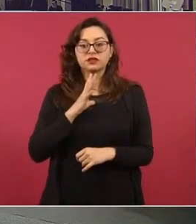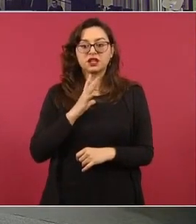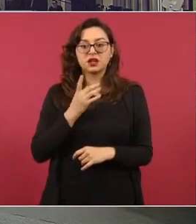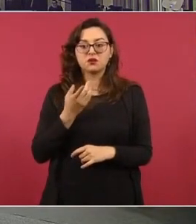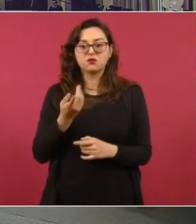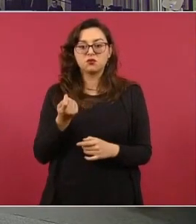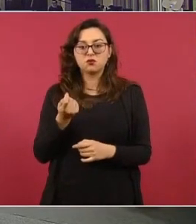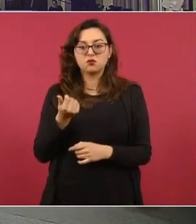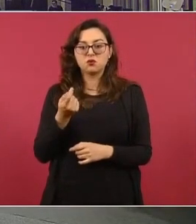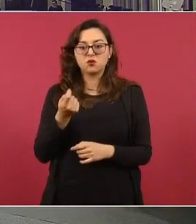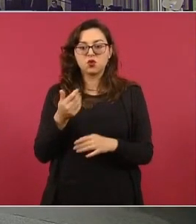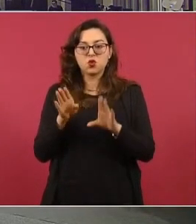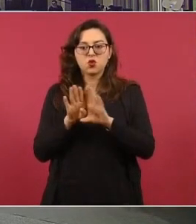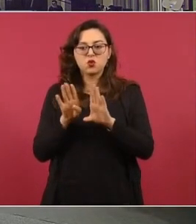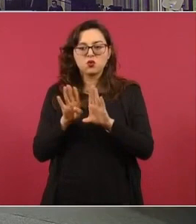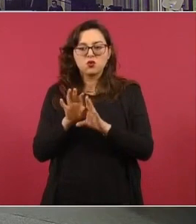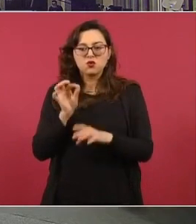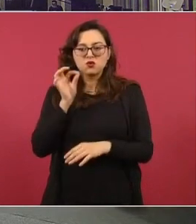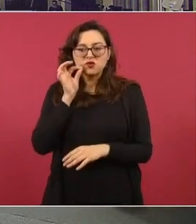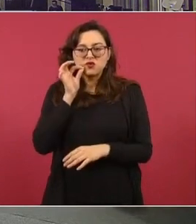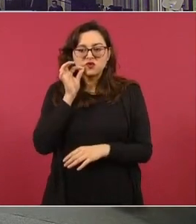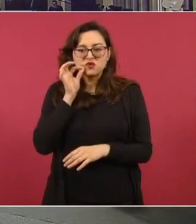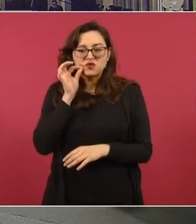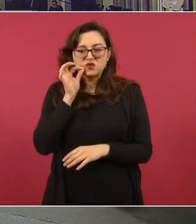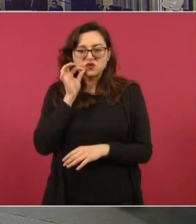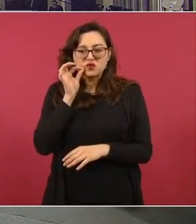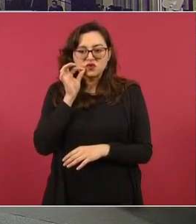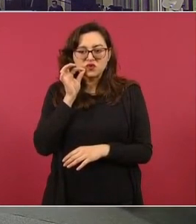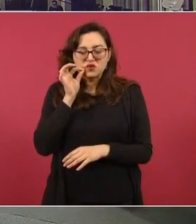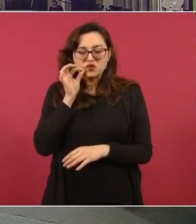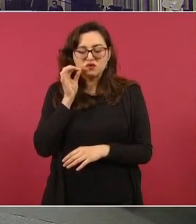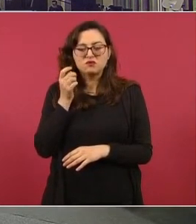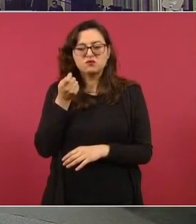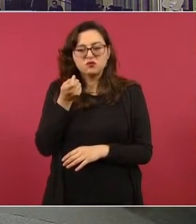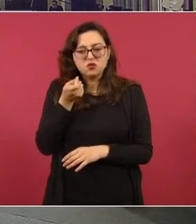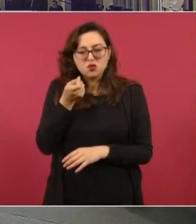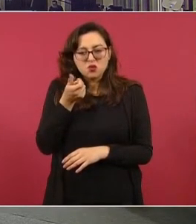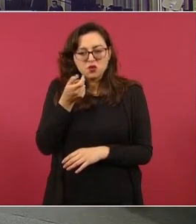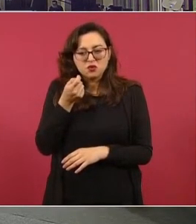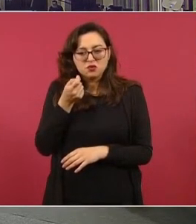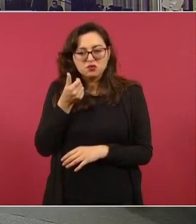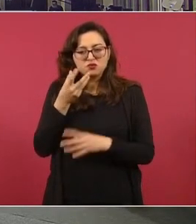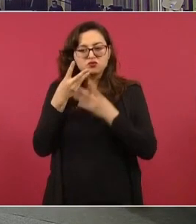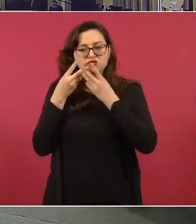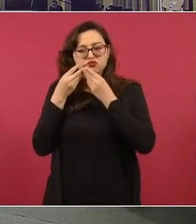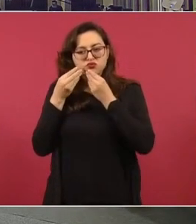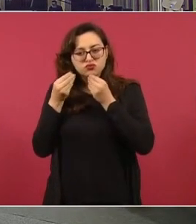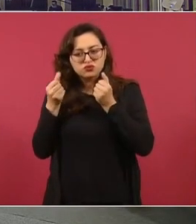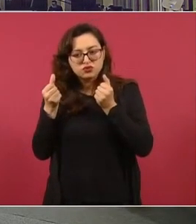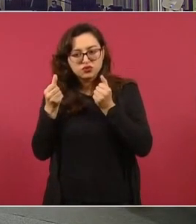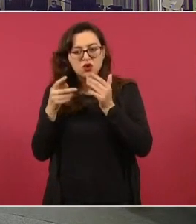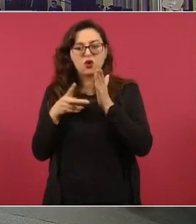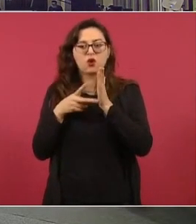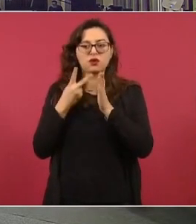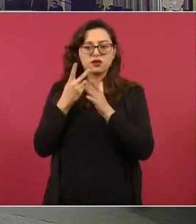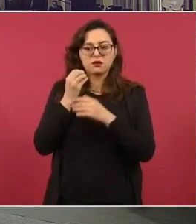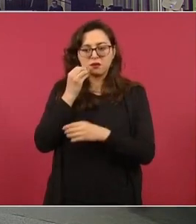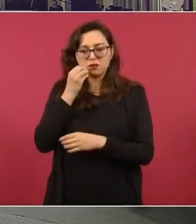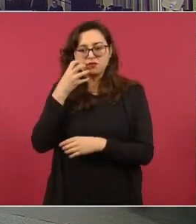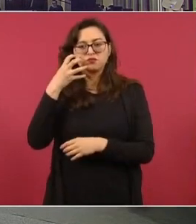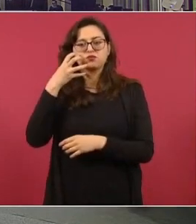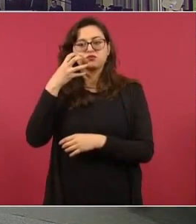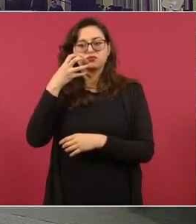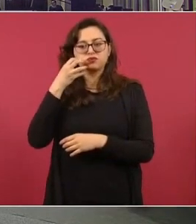una especie de una ampolla que a veces sana y se regenera la piel y vuelve a sanar y se vuelve